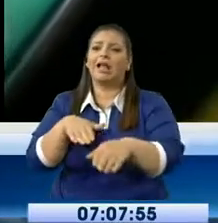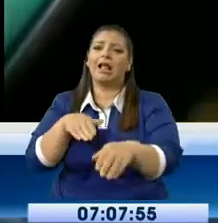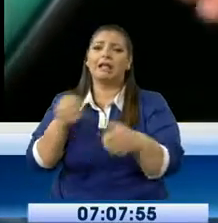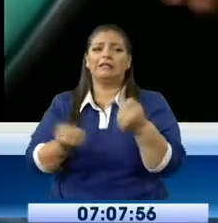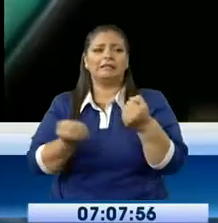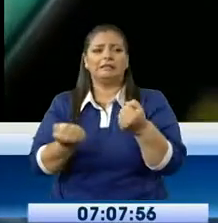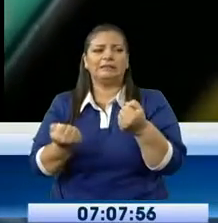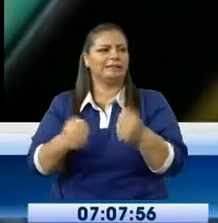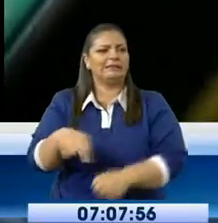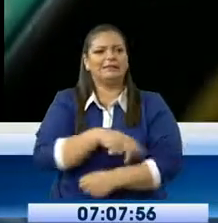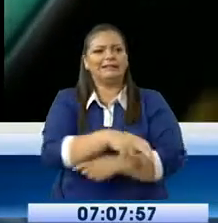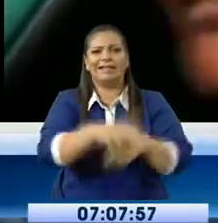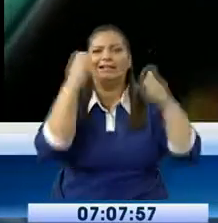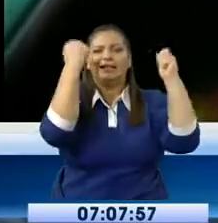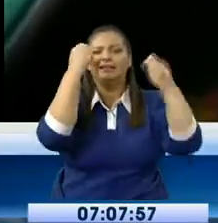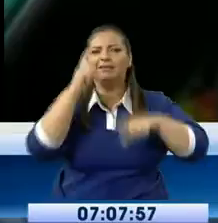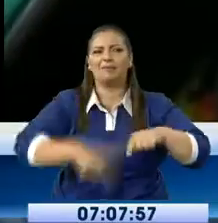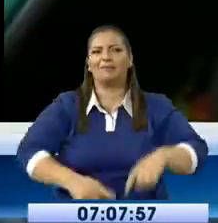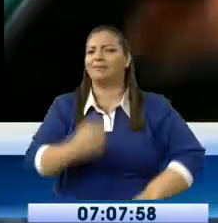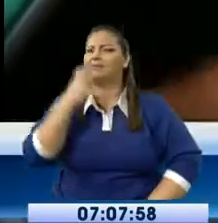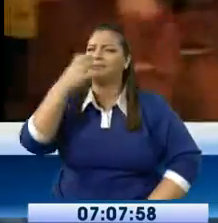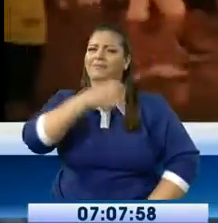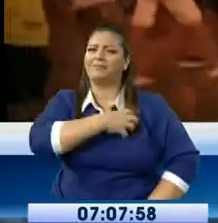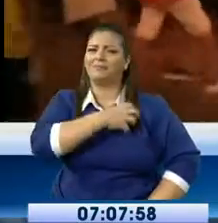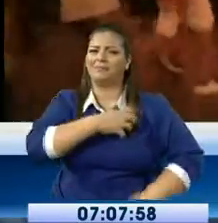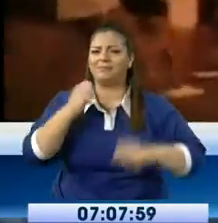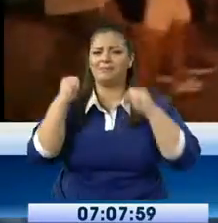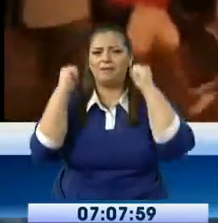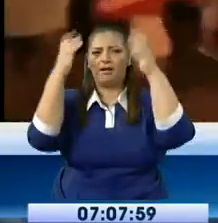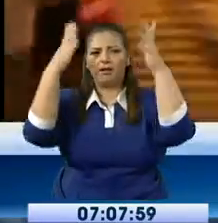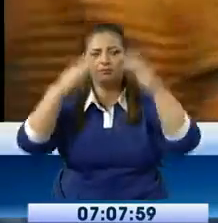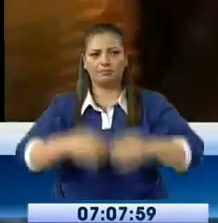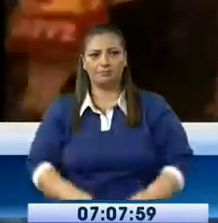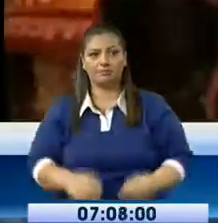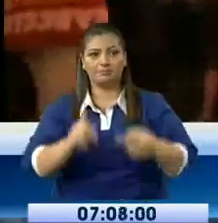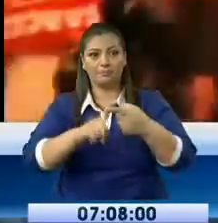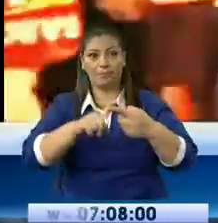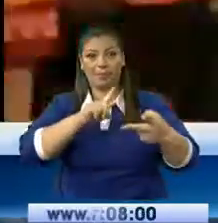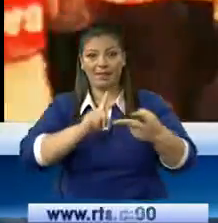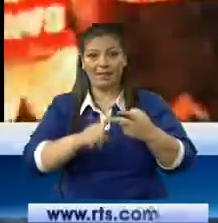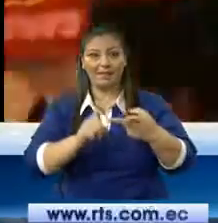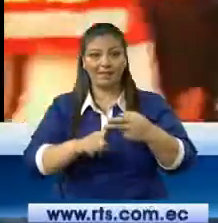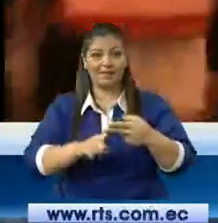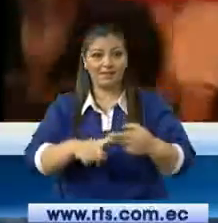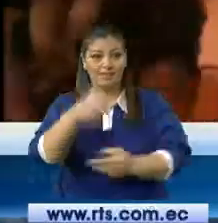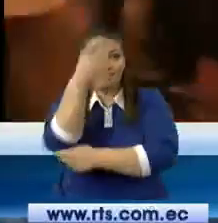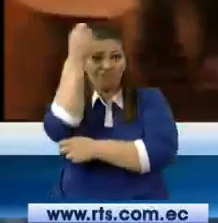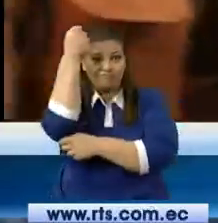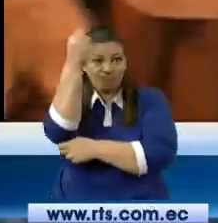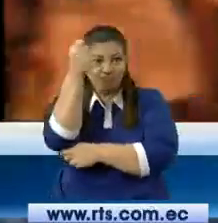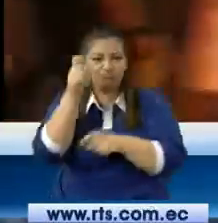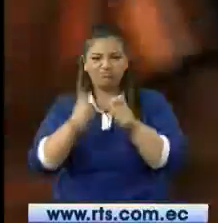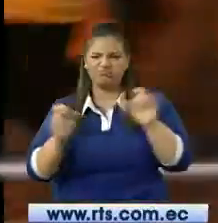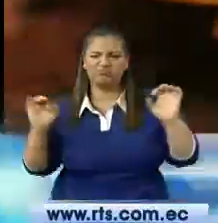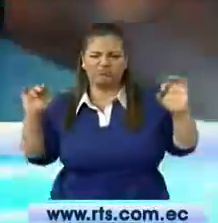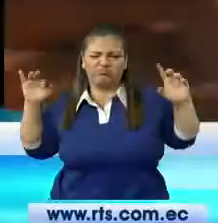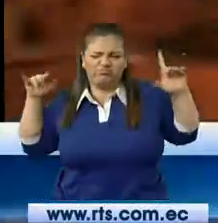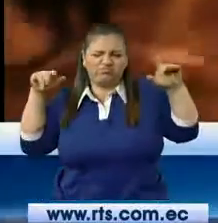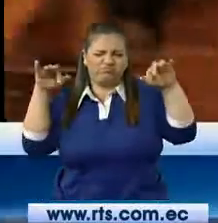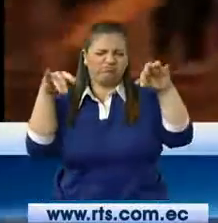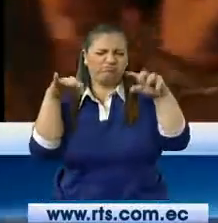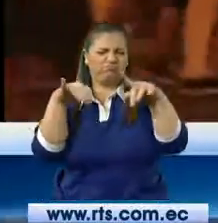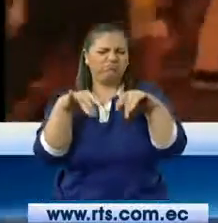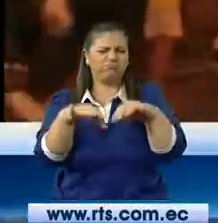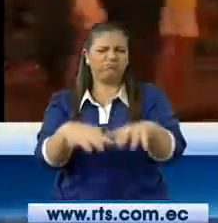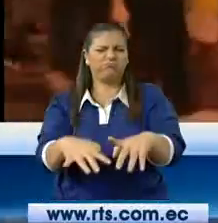ídolo! ¡Que viva Barcelona! La 9 de octubre, tradicional punto de concentración, fue testigo una vez más de cuál